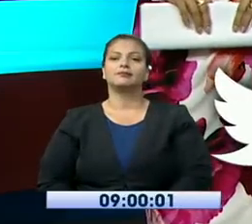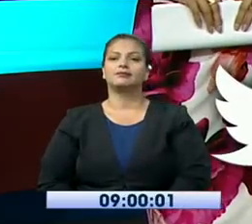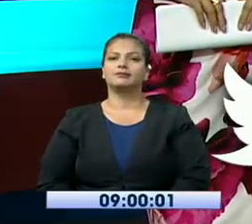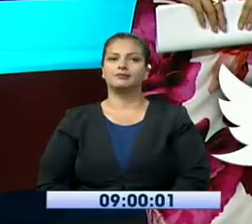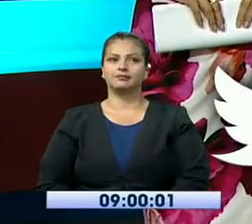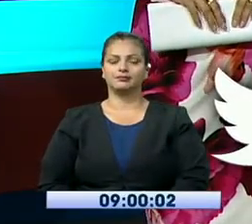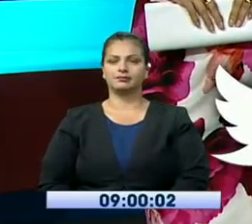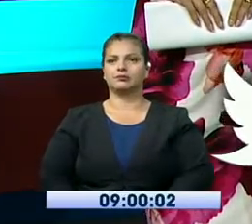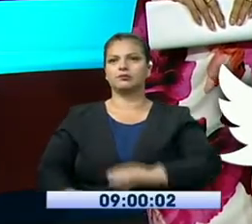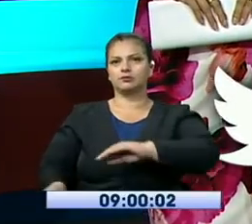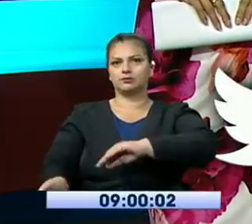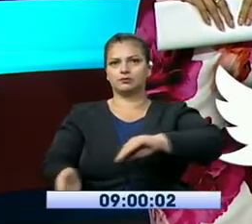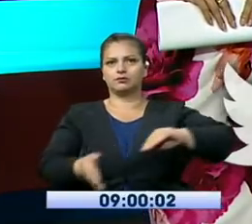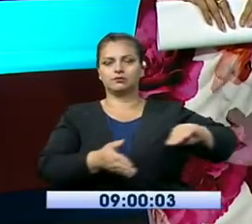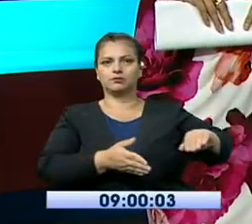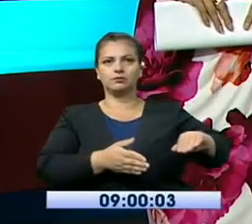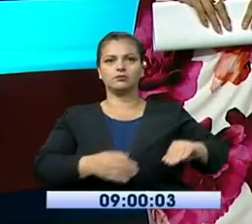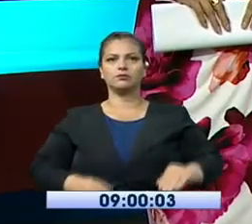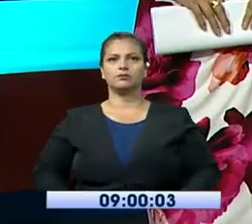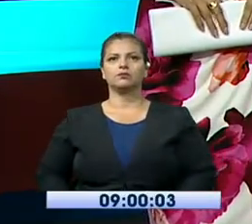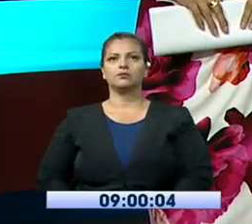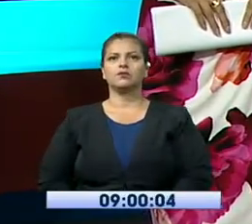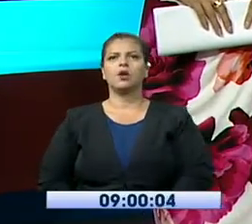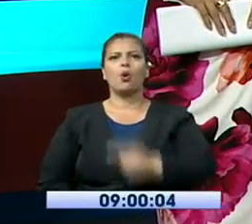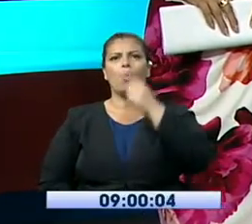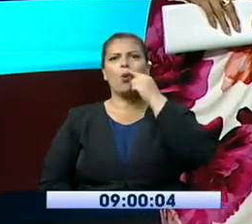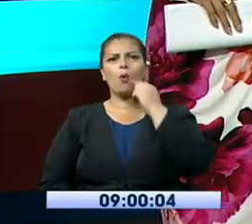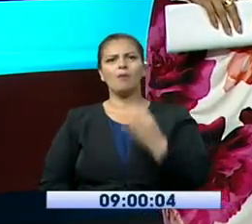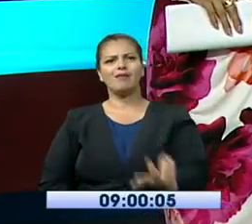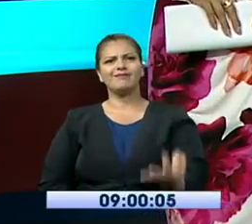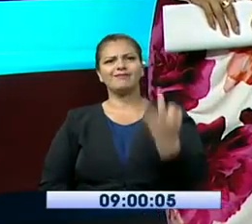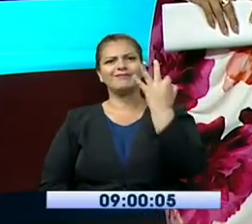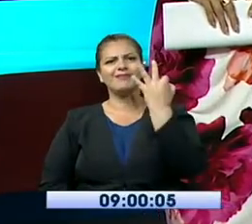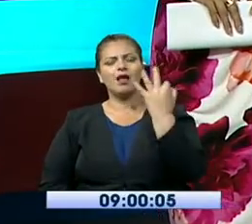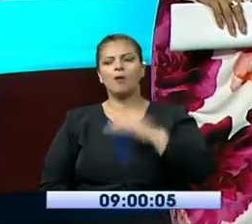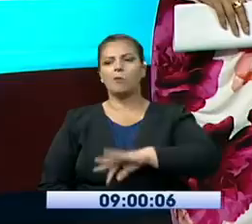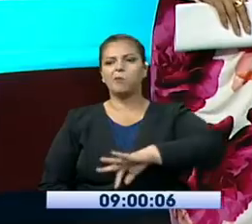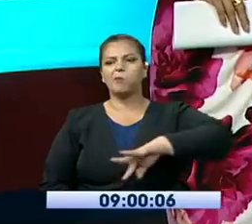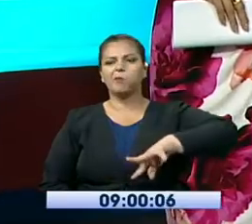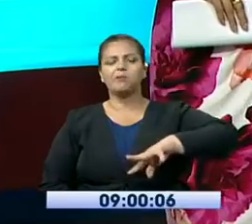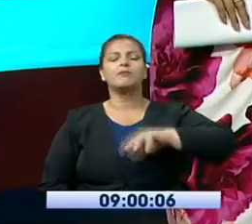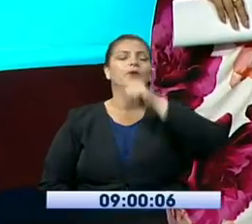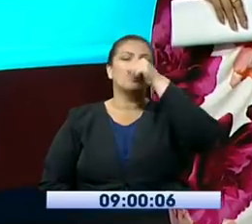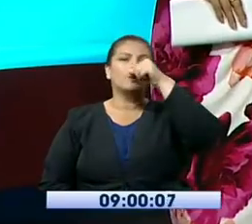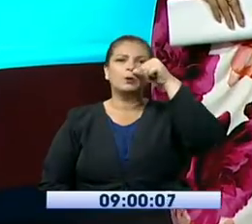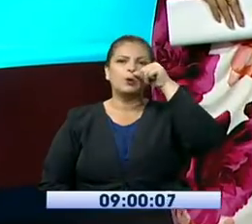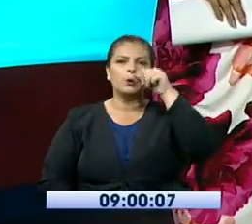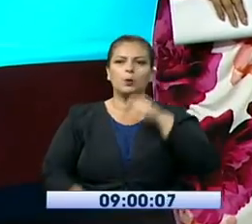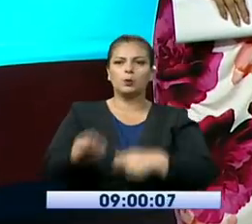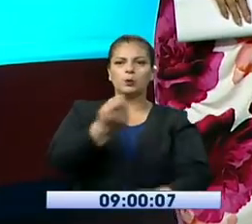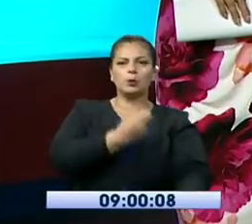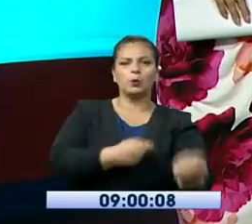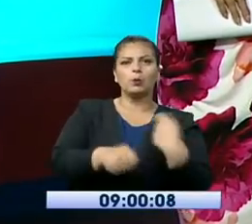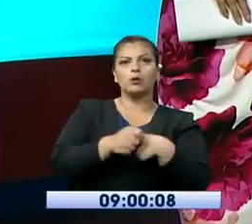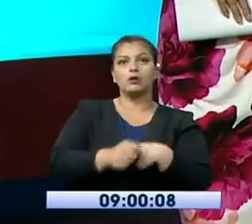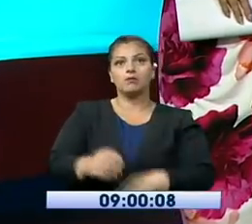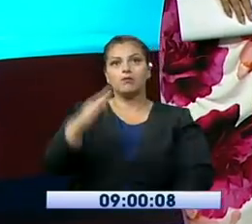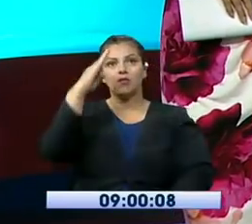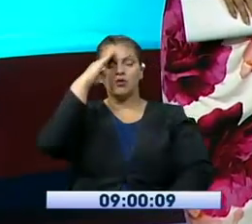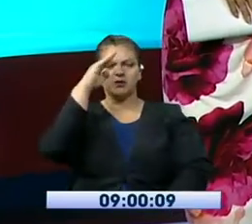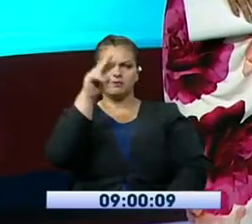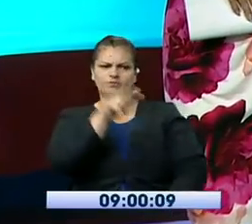tres presuntos microtraficantes de drogas fueron capturados durante un operativo sin narcóticos ejecutado en el sur de la ciudad la policía allanó cuatro